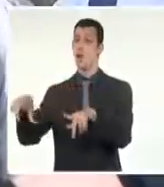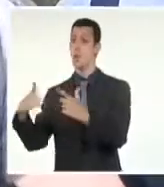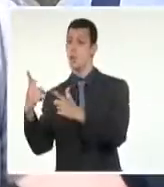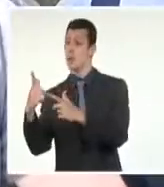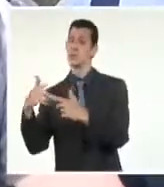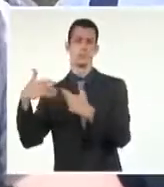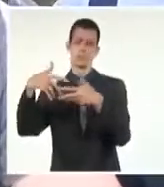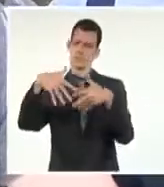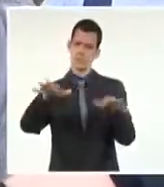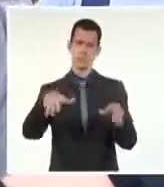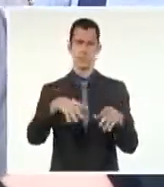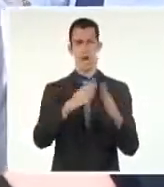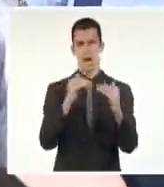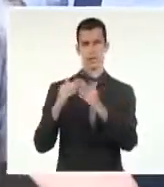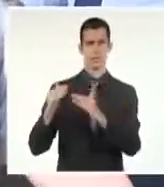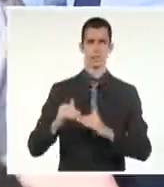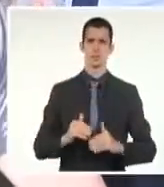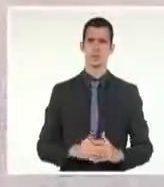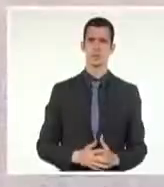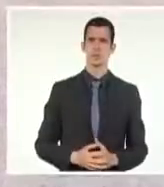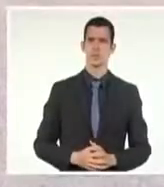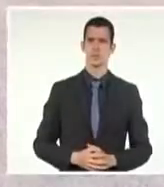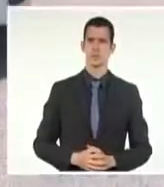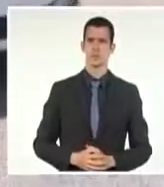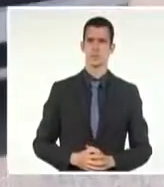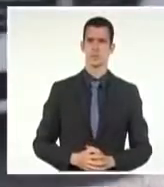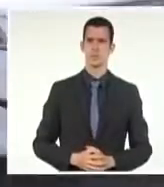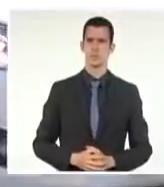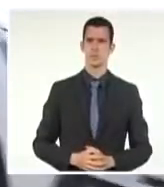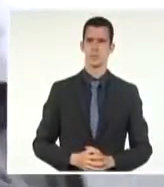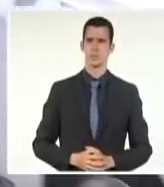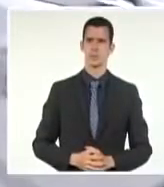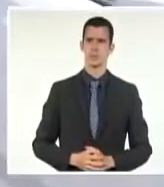de jimmy díaz freijó sistema informativo de la televisión cubana